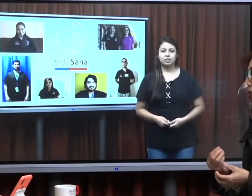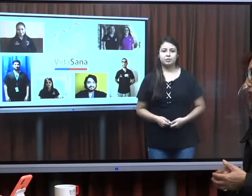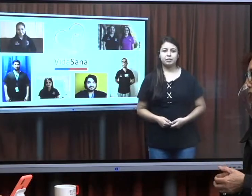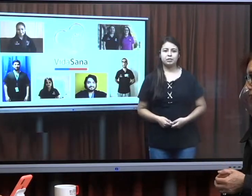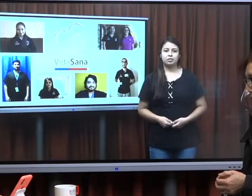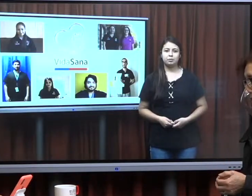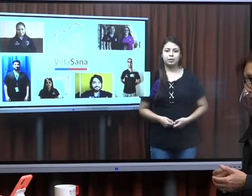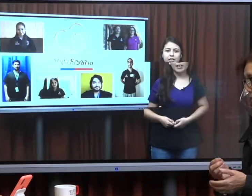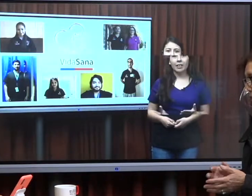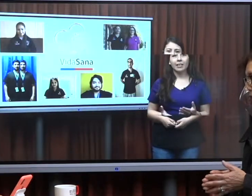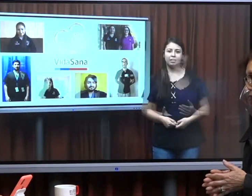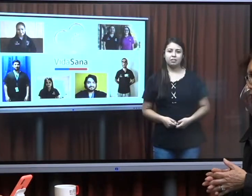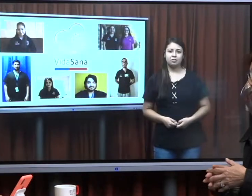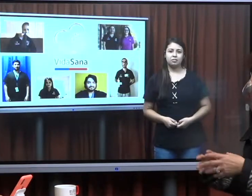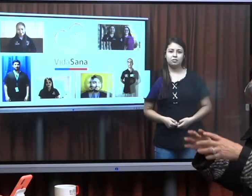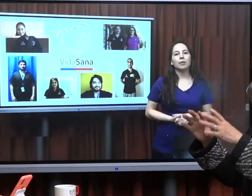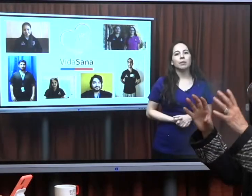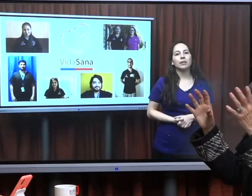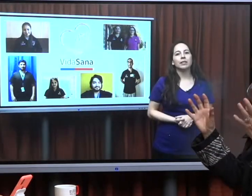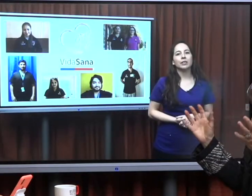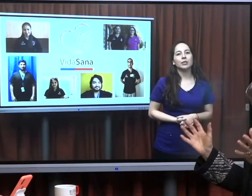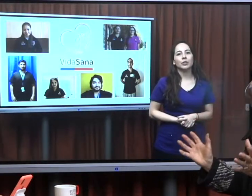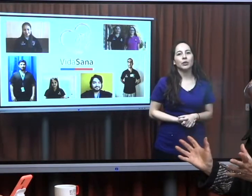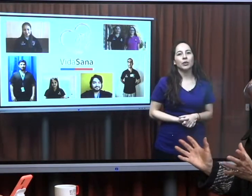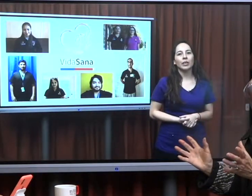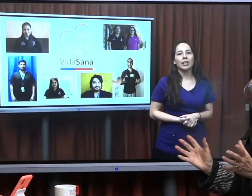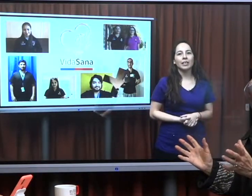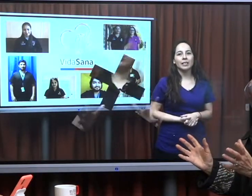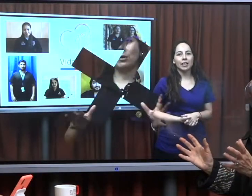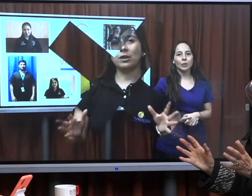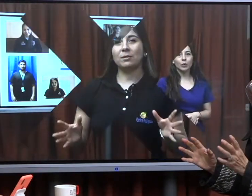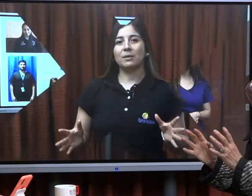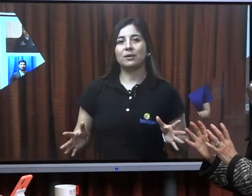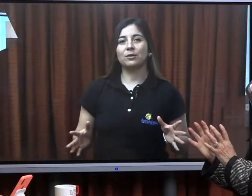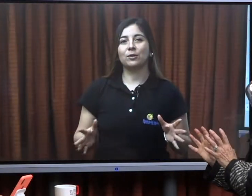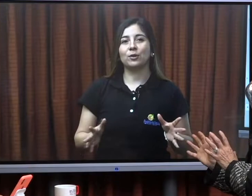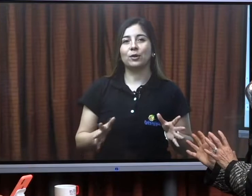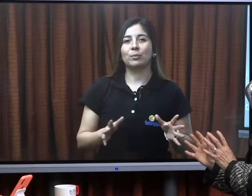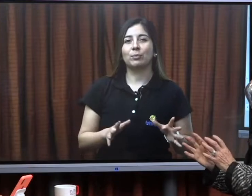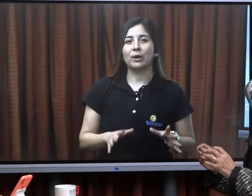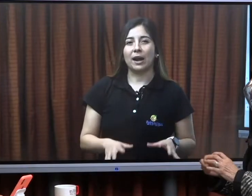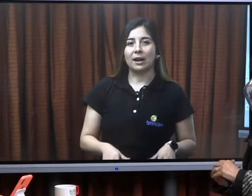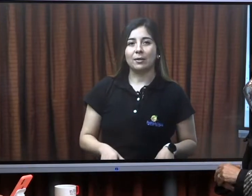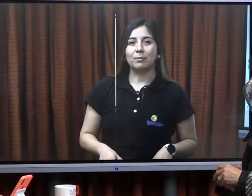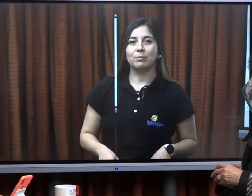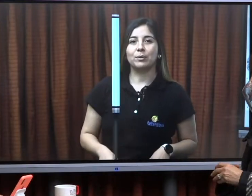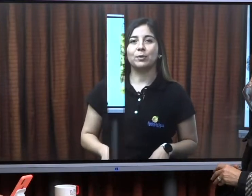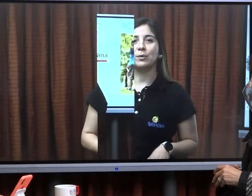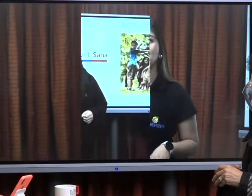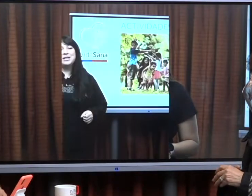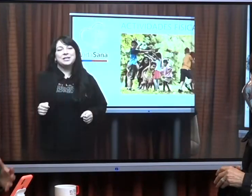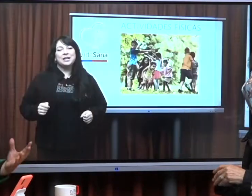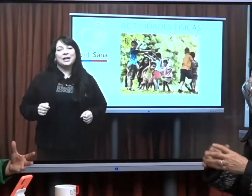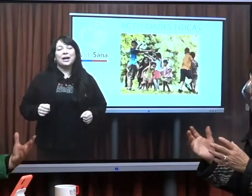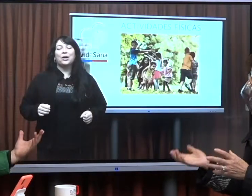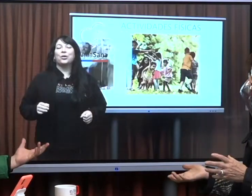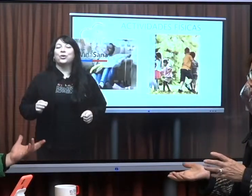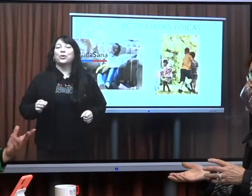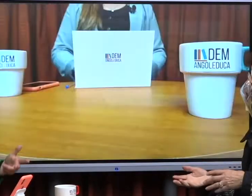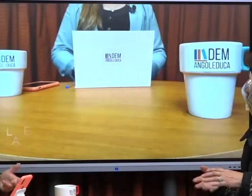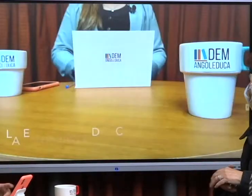alto índice de obesidad comparado con otros establecimientos a nivel nacional. Hay